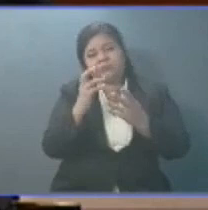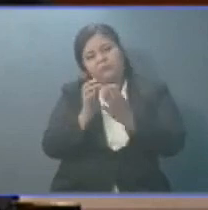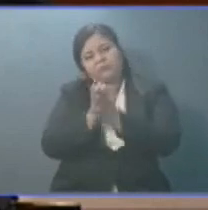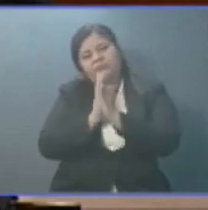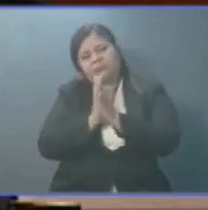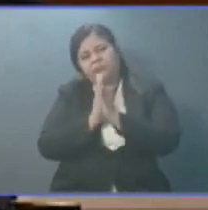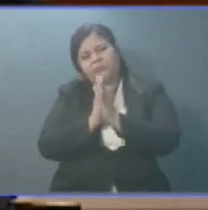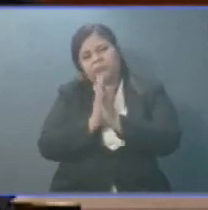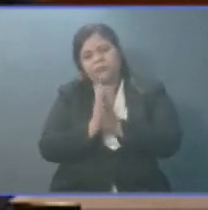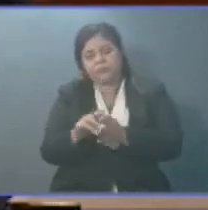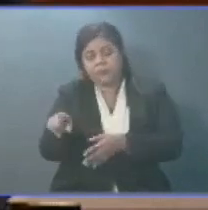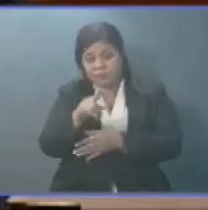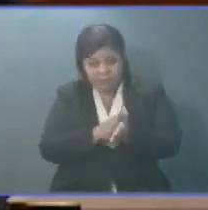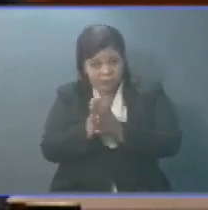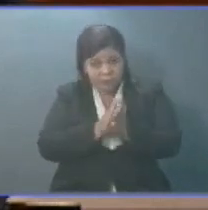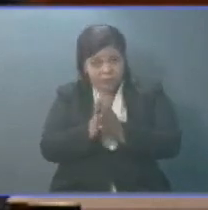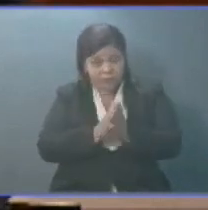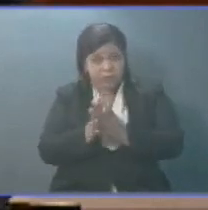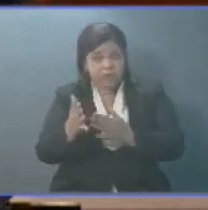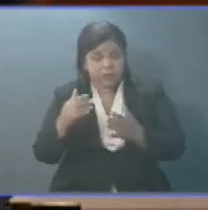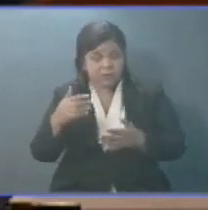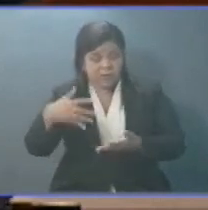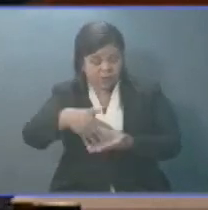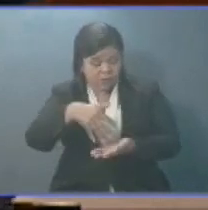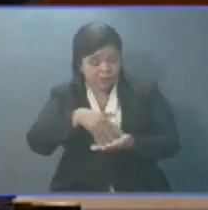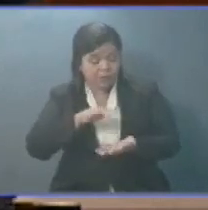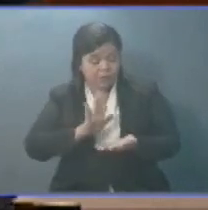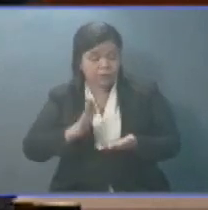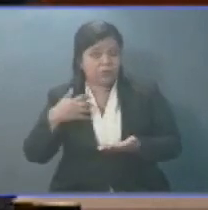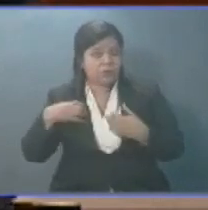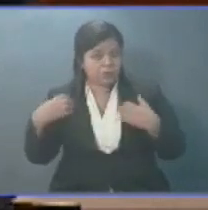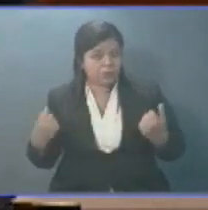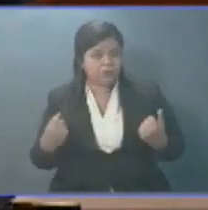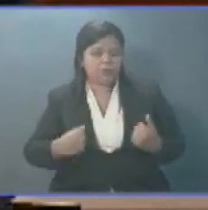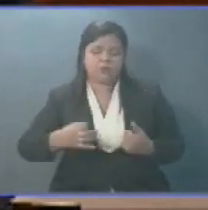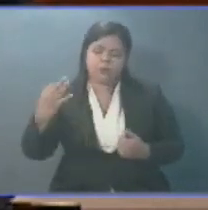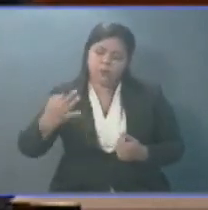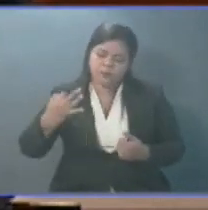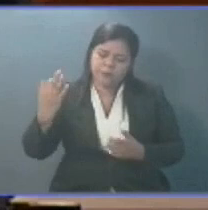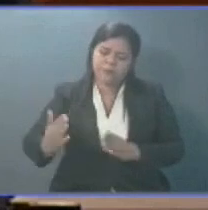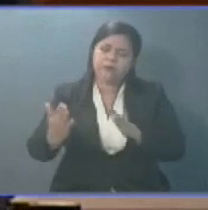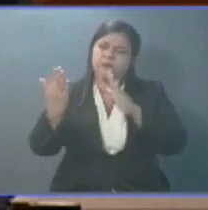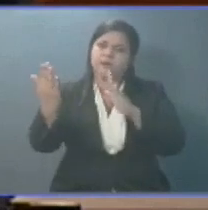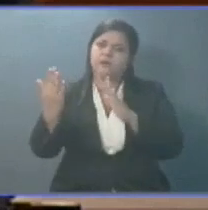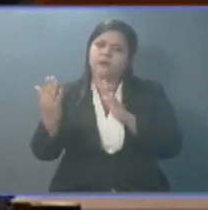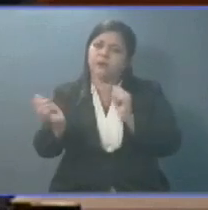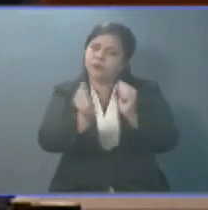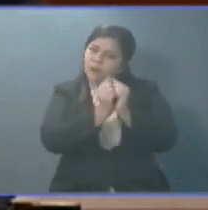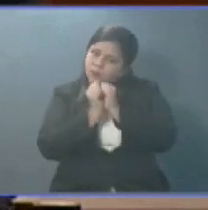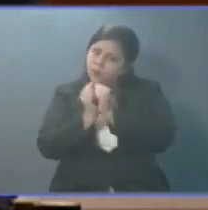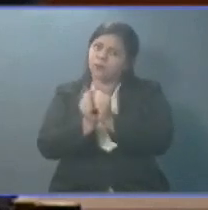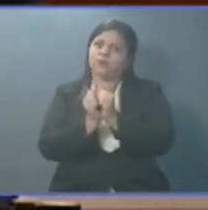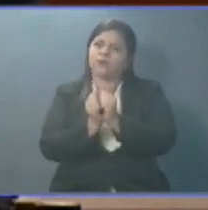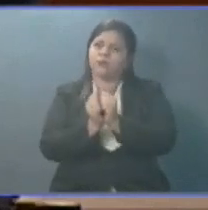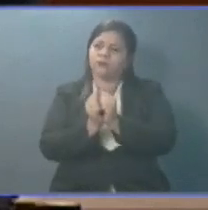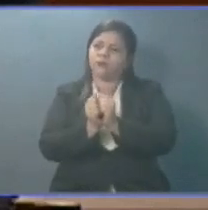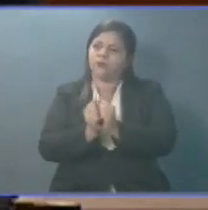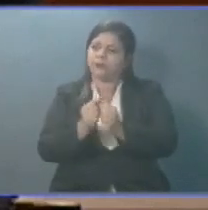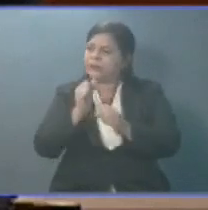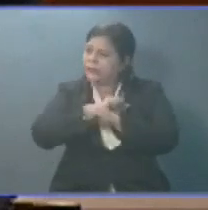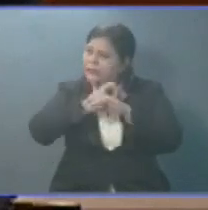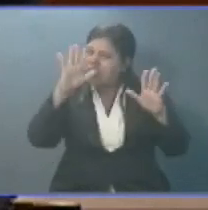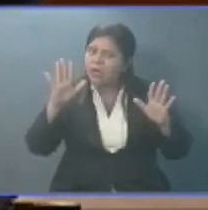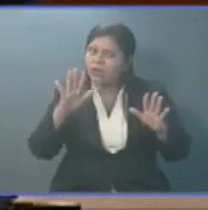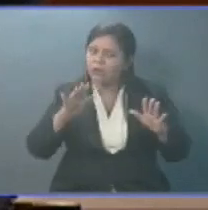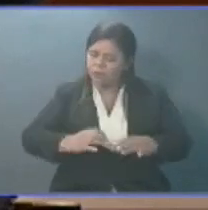que si les interesa la salud de nuestro pueblo debemos enfrentar de manera unida de manera tajante y